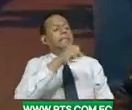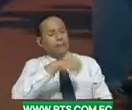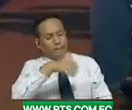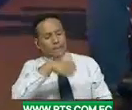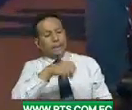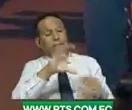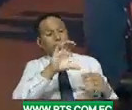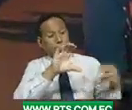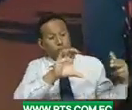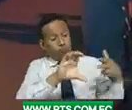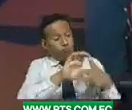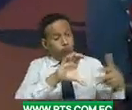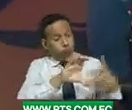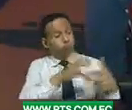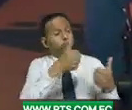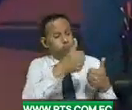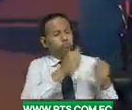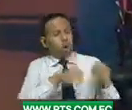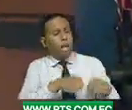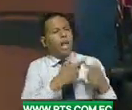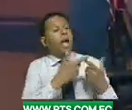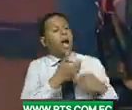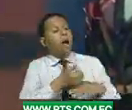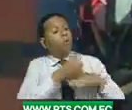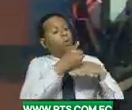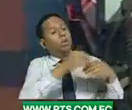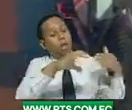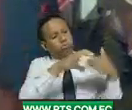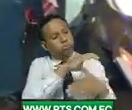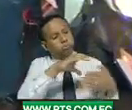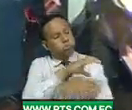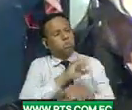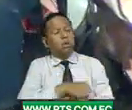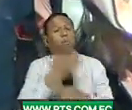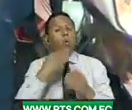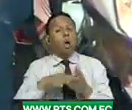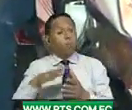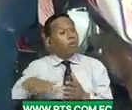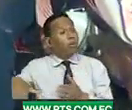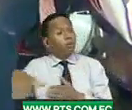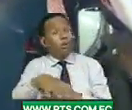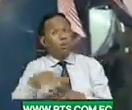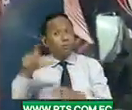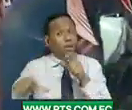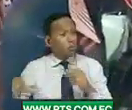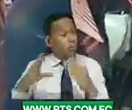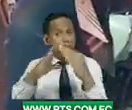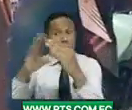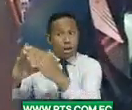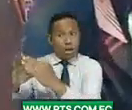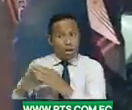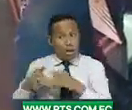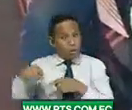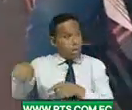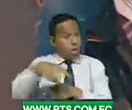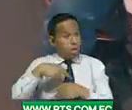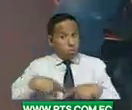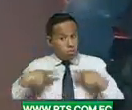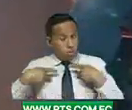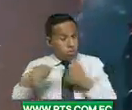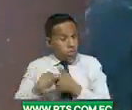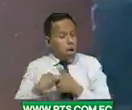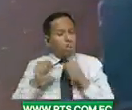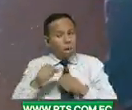avenida Velasco Ibarra solamente los que habitan y tienen salvoconducto que ingresan a la base San Eduardo. Para los brasileños que han llegado